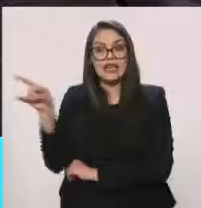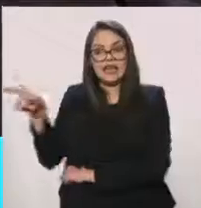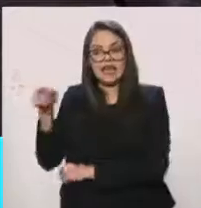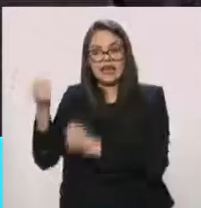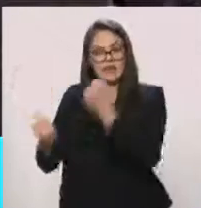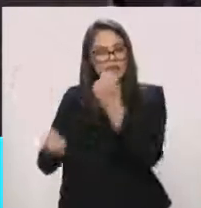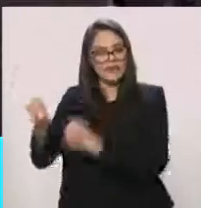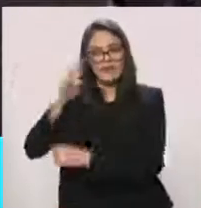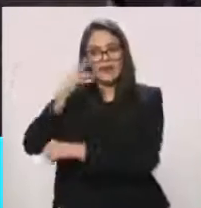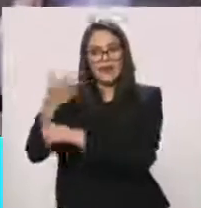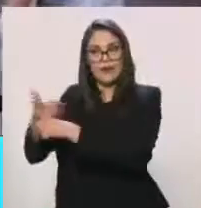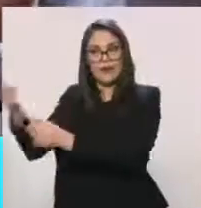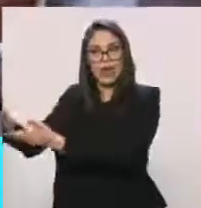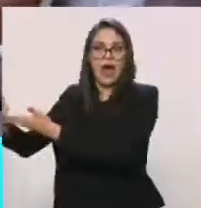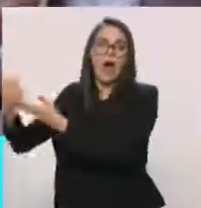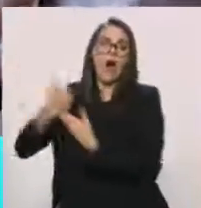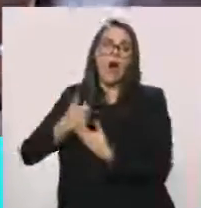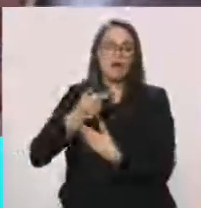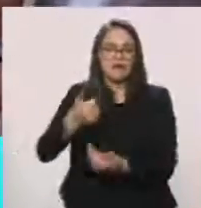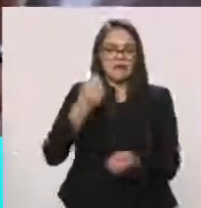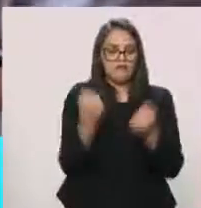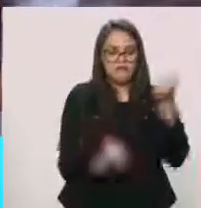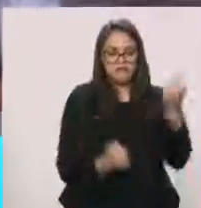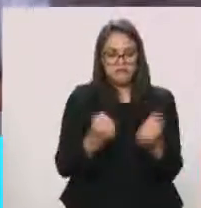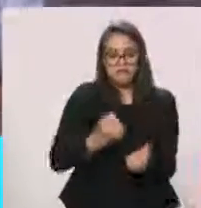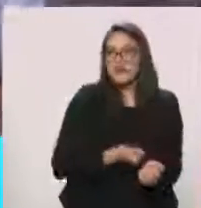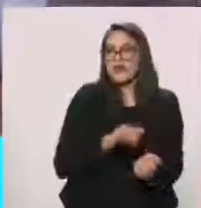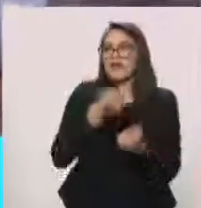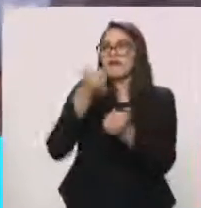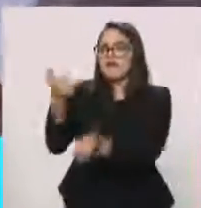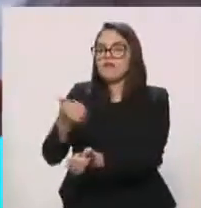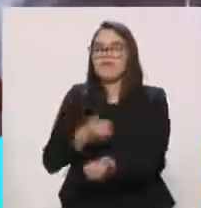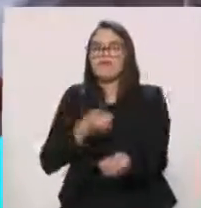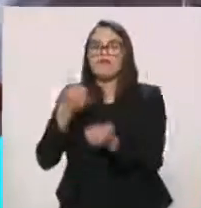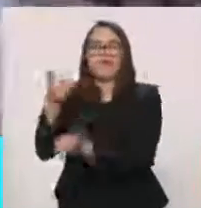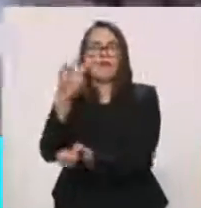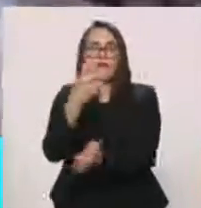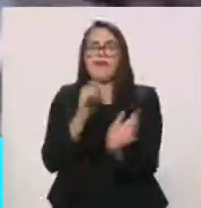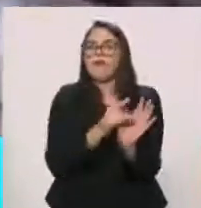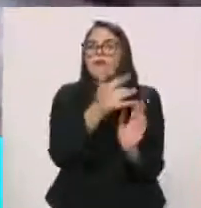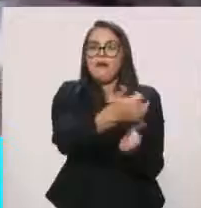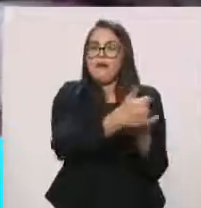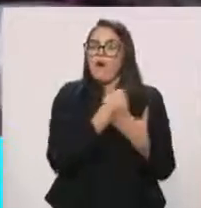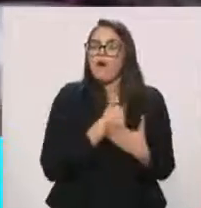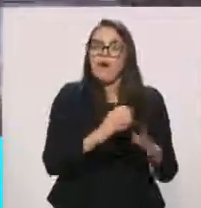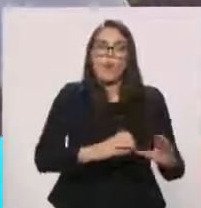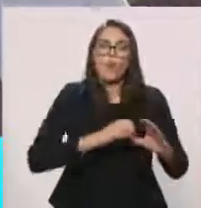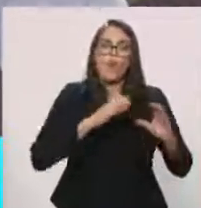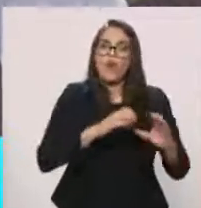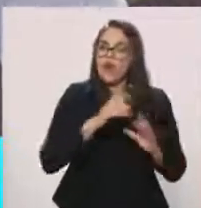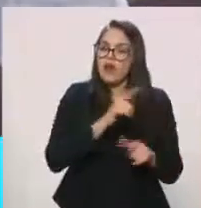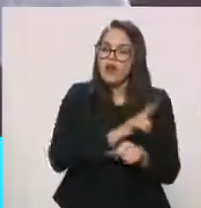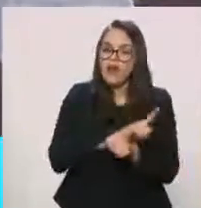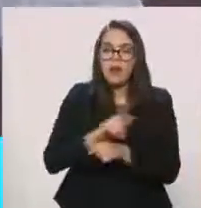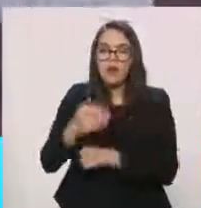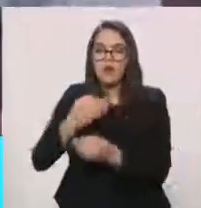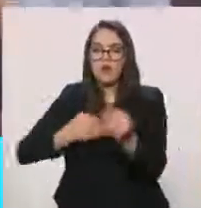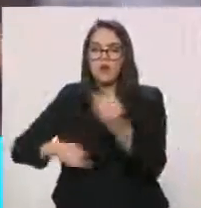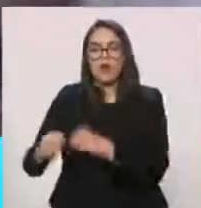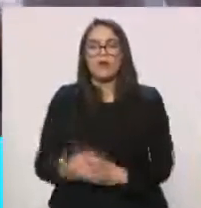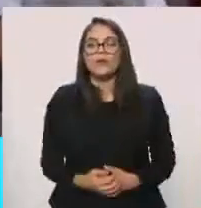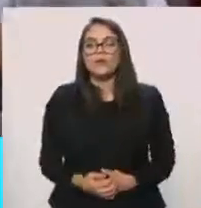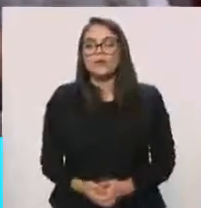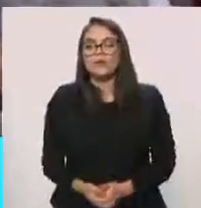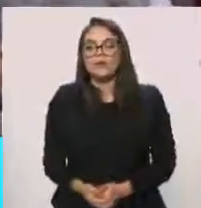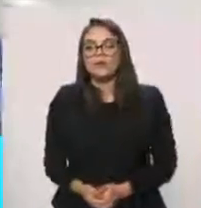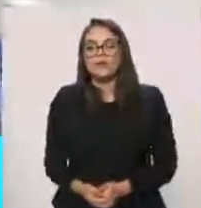eso también ahí hay mucho cuidado al momento de transportarlos y hacer la entrega con el mayor cuidado posible. Bueno, pues Andrea, cuéntanos ahora